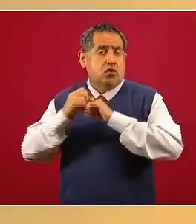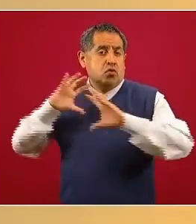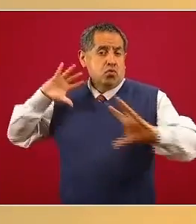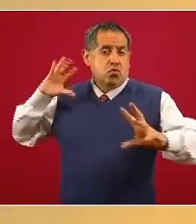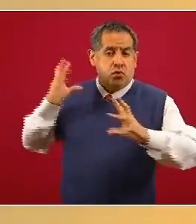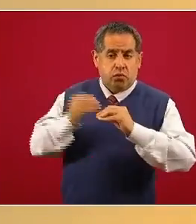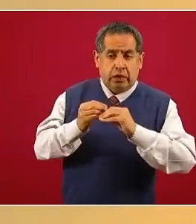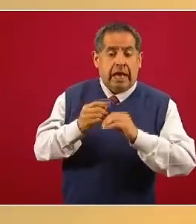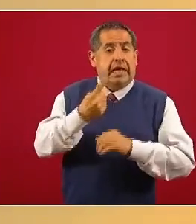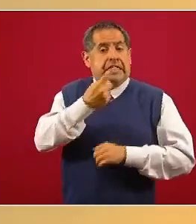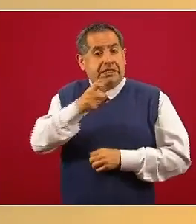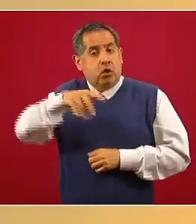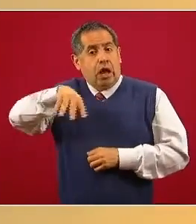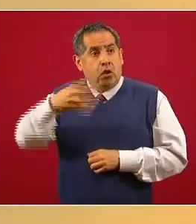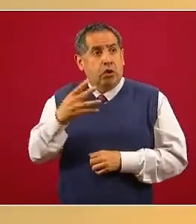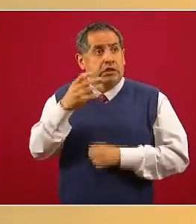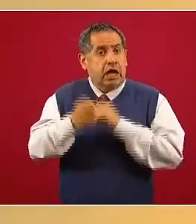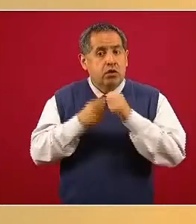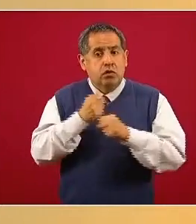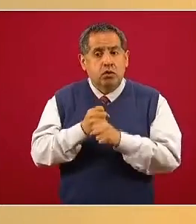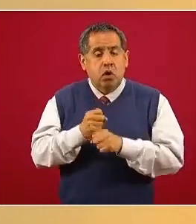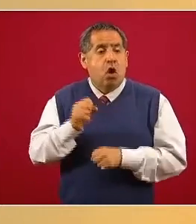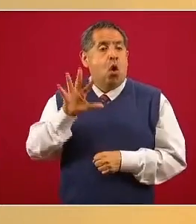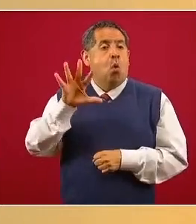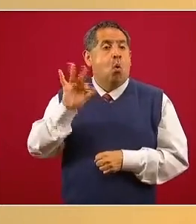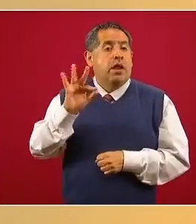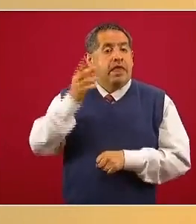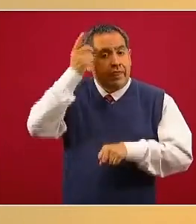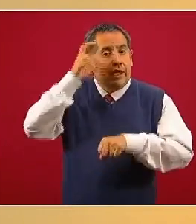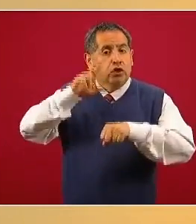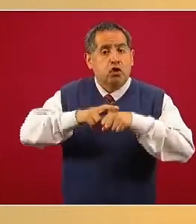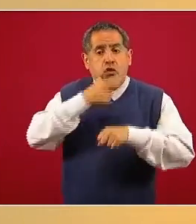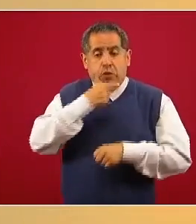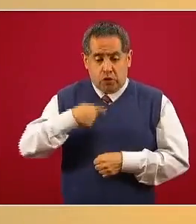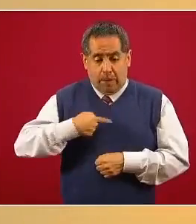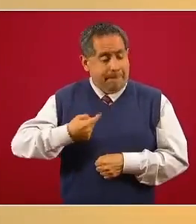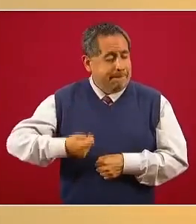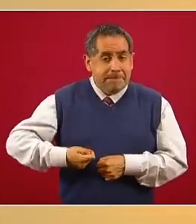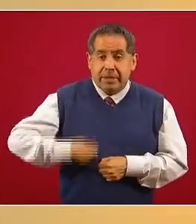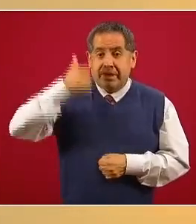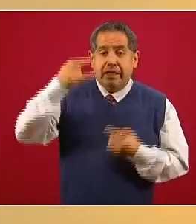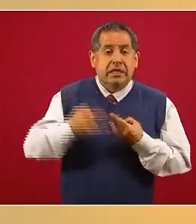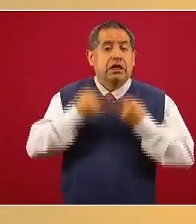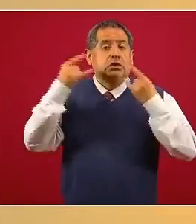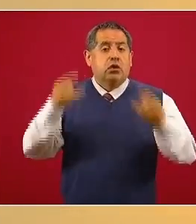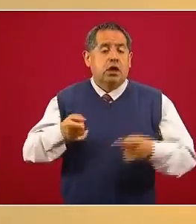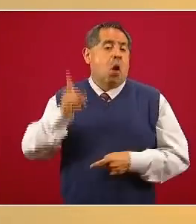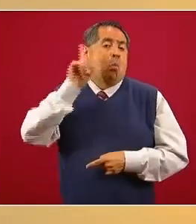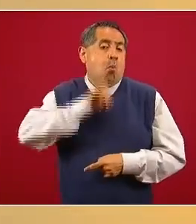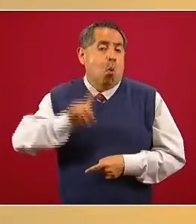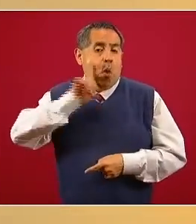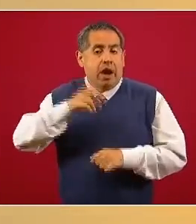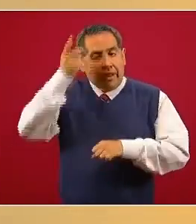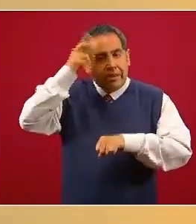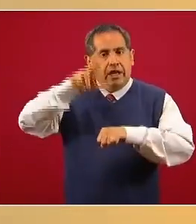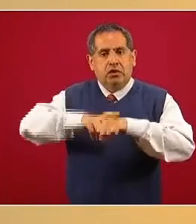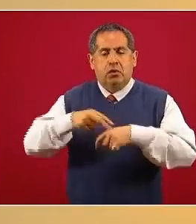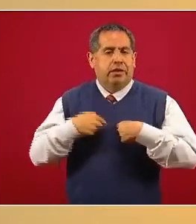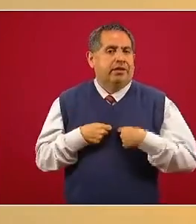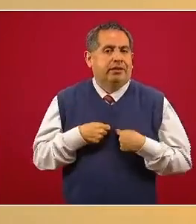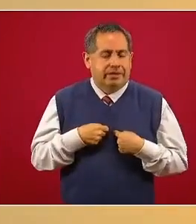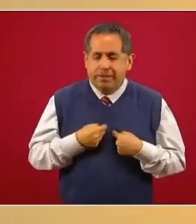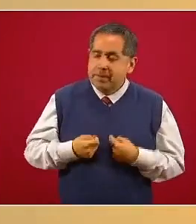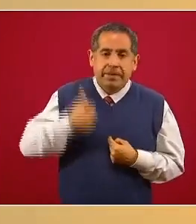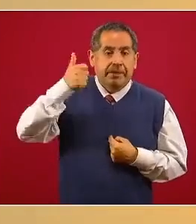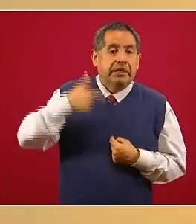de 114 años y 40 directores hombres, yo soy la primera directora mujer del hospital. Y lo considero importante porque esto